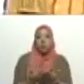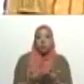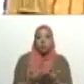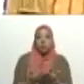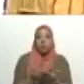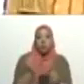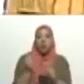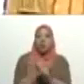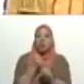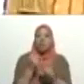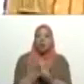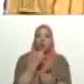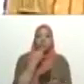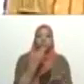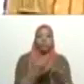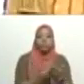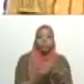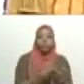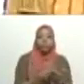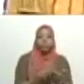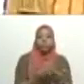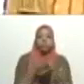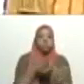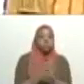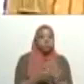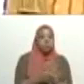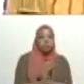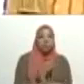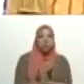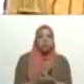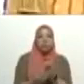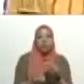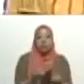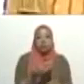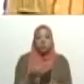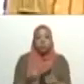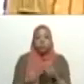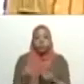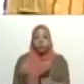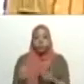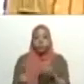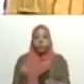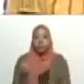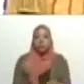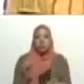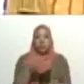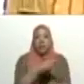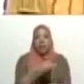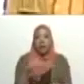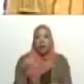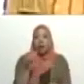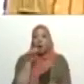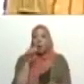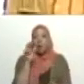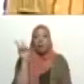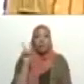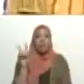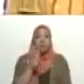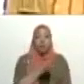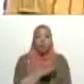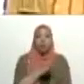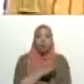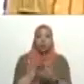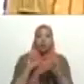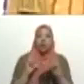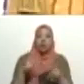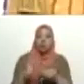para trabajar el campo Dragón en aguas venezolanas y empezar